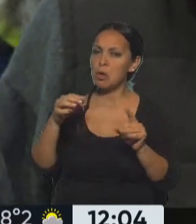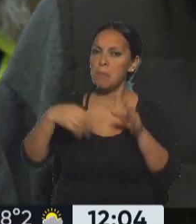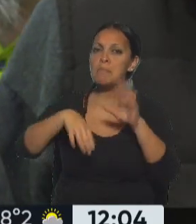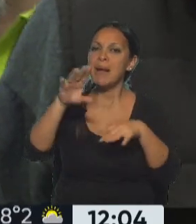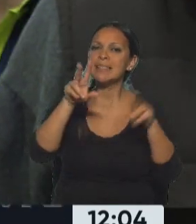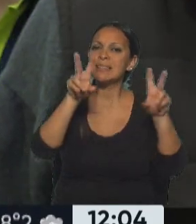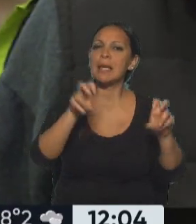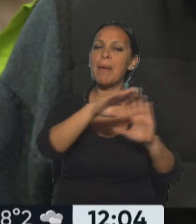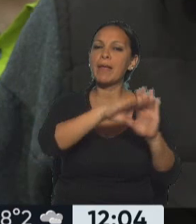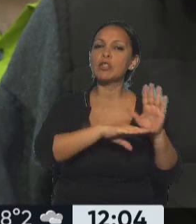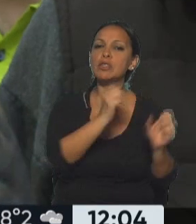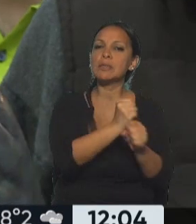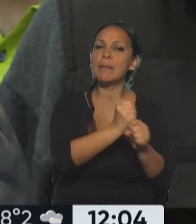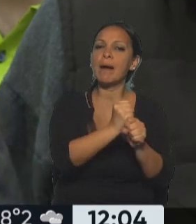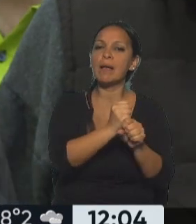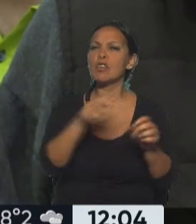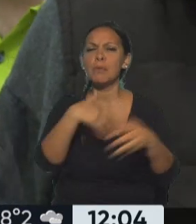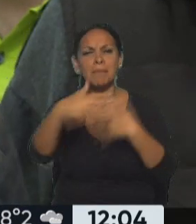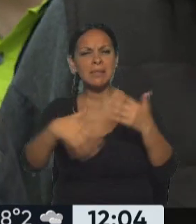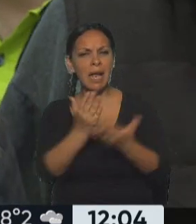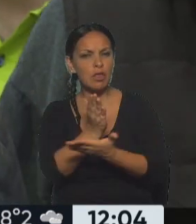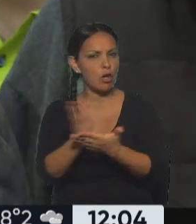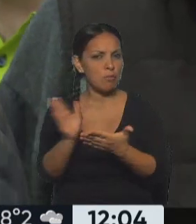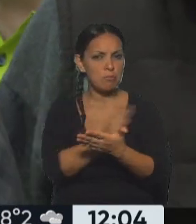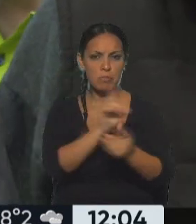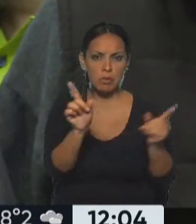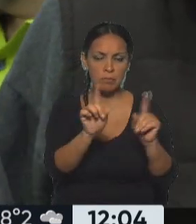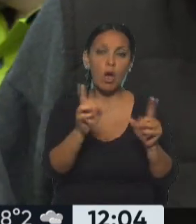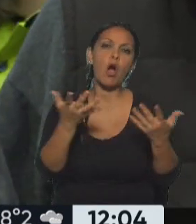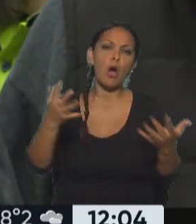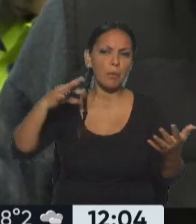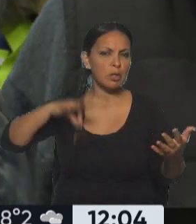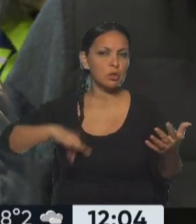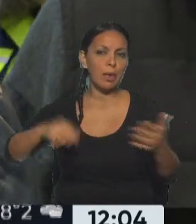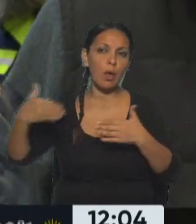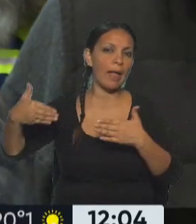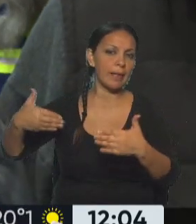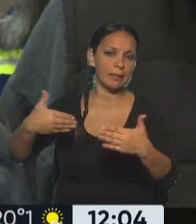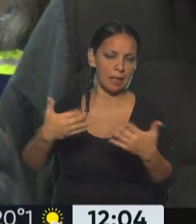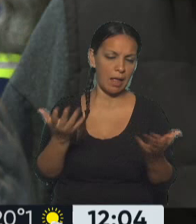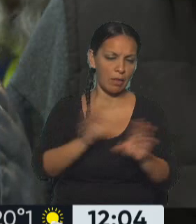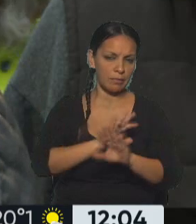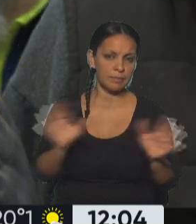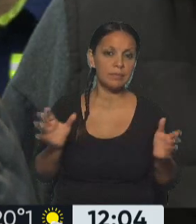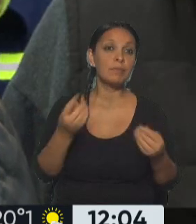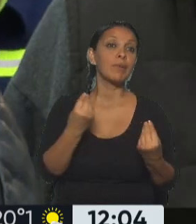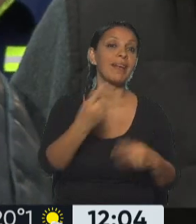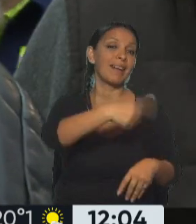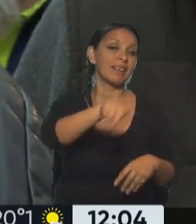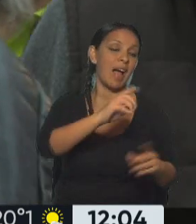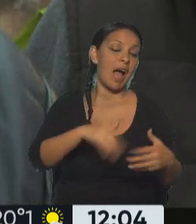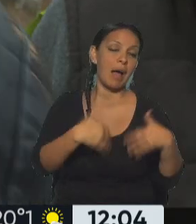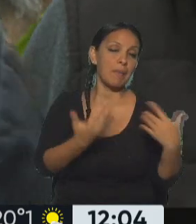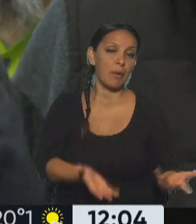Acá lo que estamos discutiendo, nosotros no queremos mezclar. Obviamente estamos atrasados salarialmente porque este conflicto lo que hizo es que aprovechen